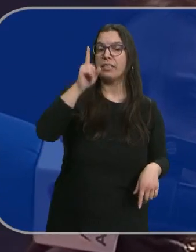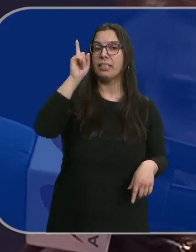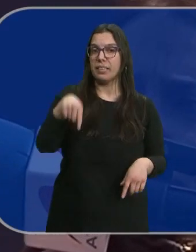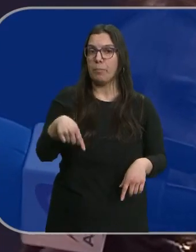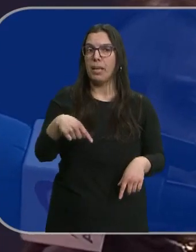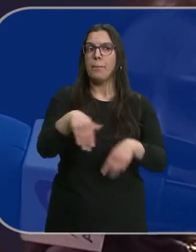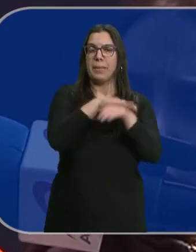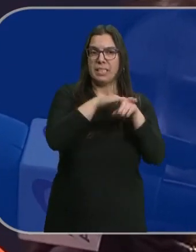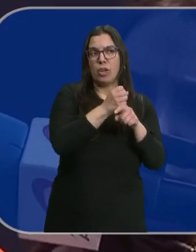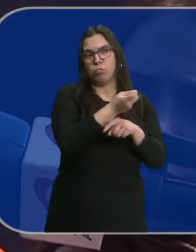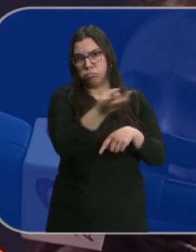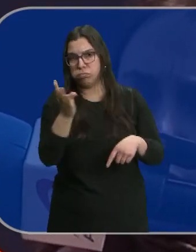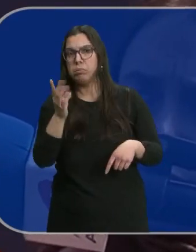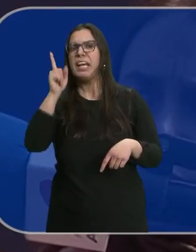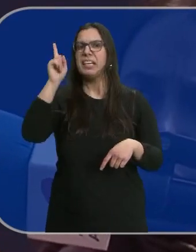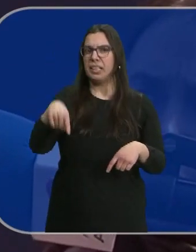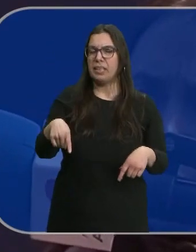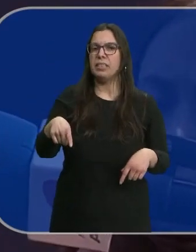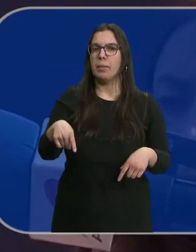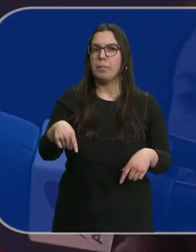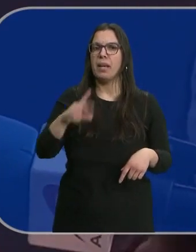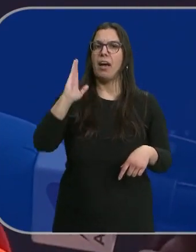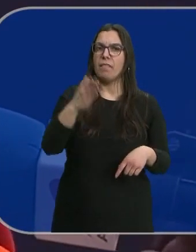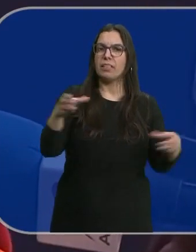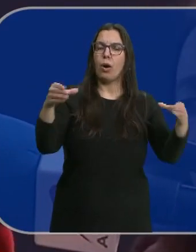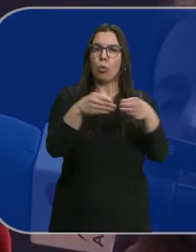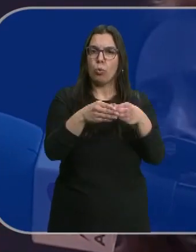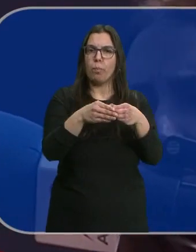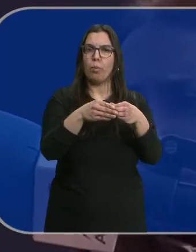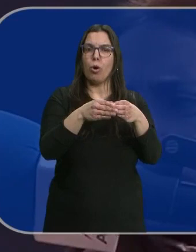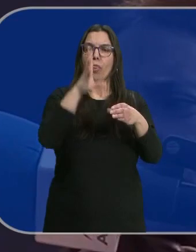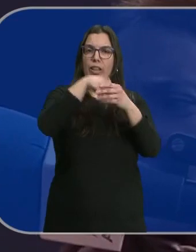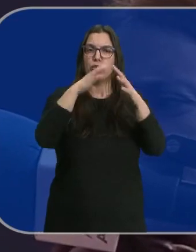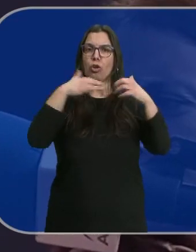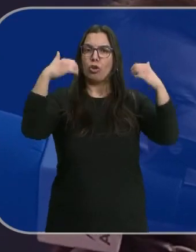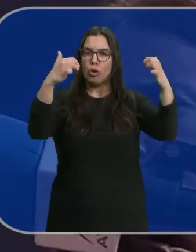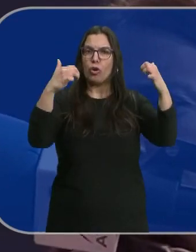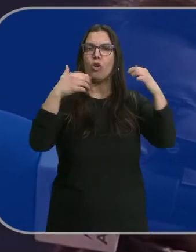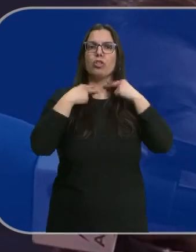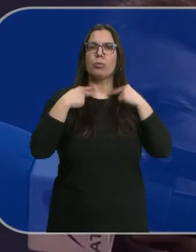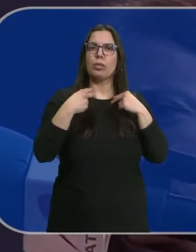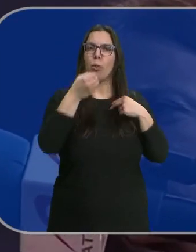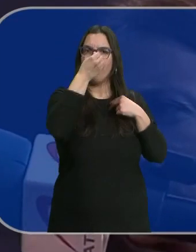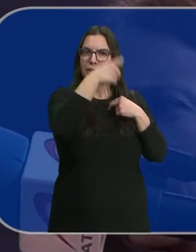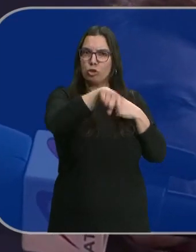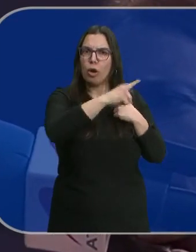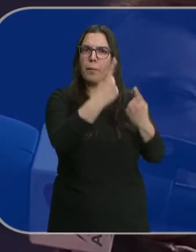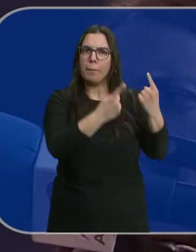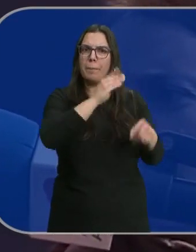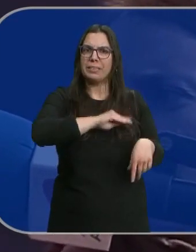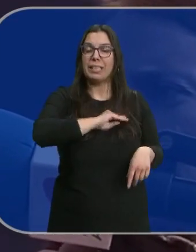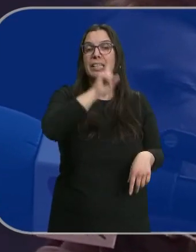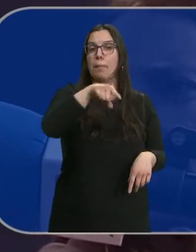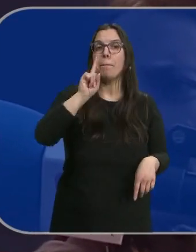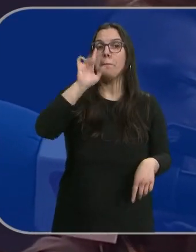más ministerios y que afecta a una buena parte del grupo parlamentario socialista en el Congreso y parece ser también